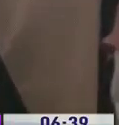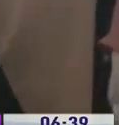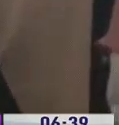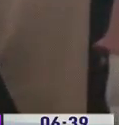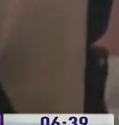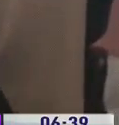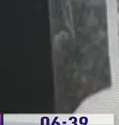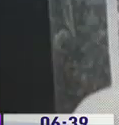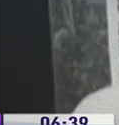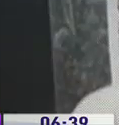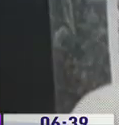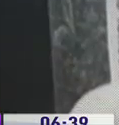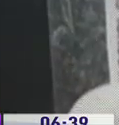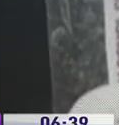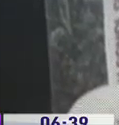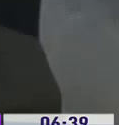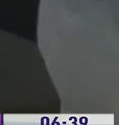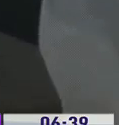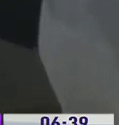9 en el